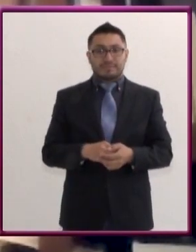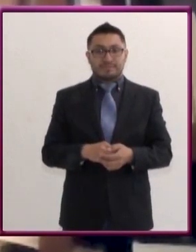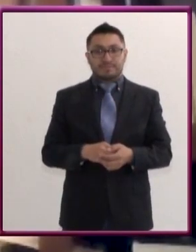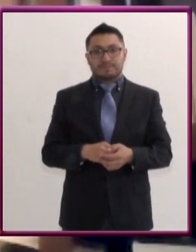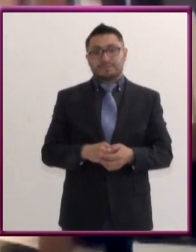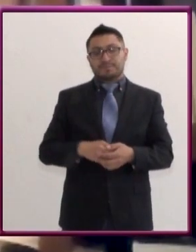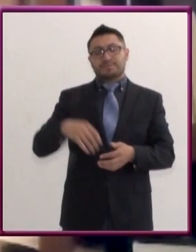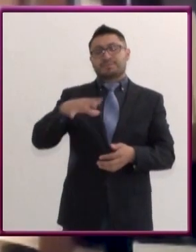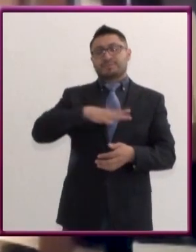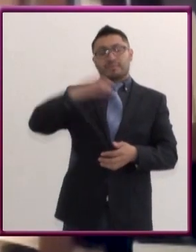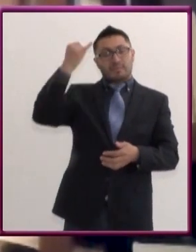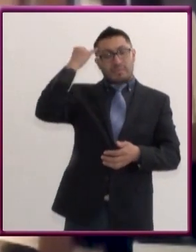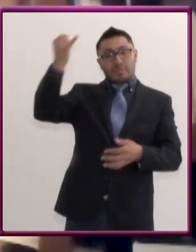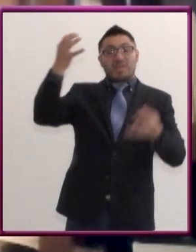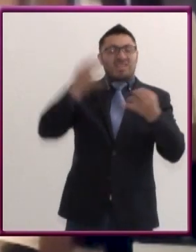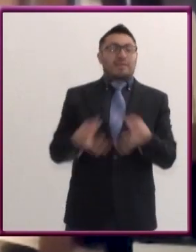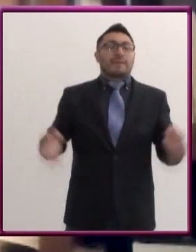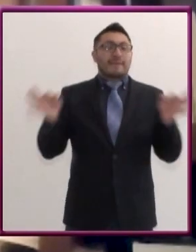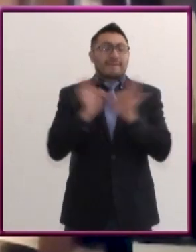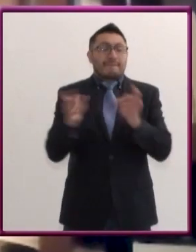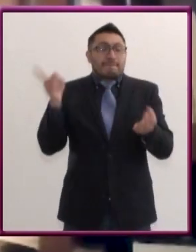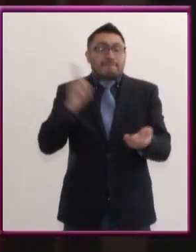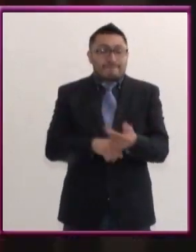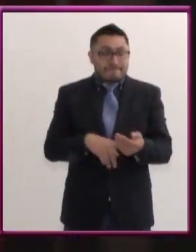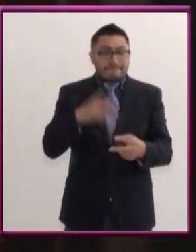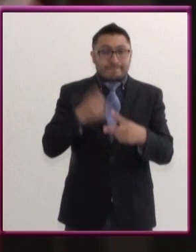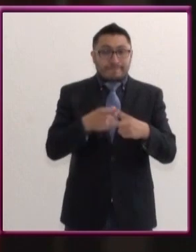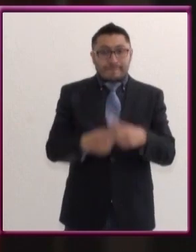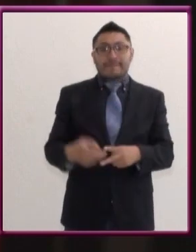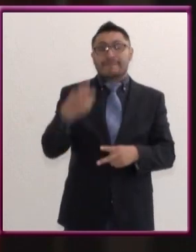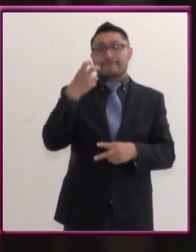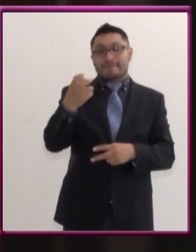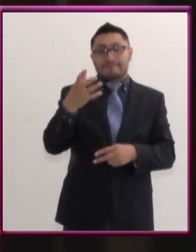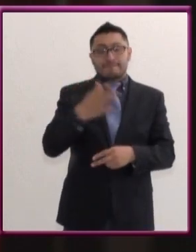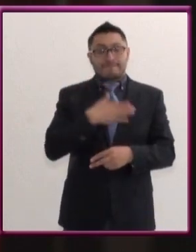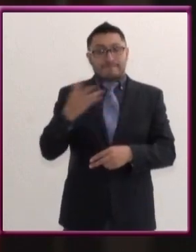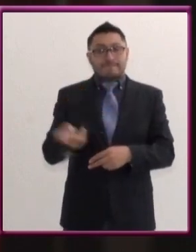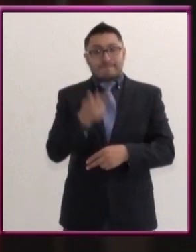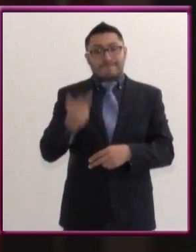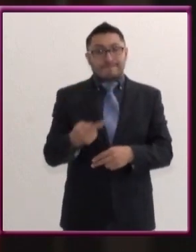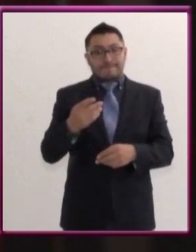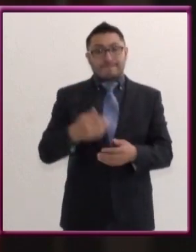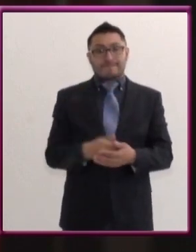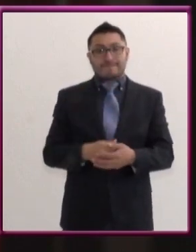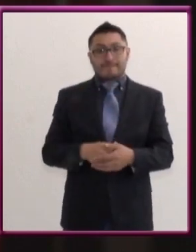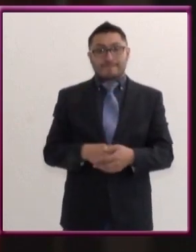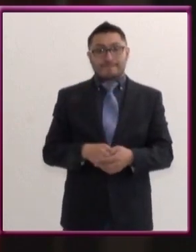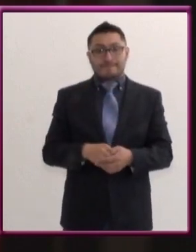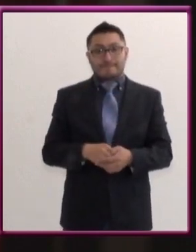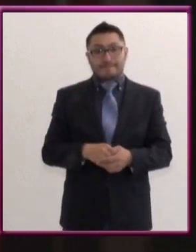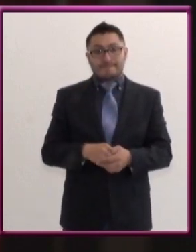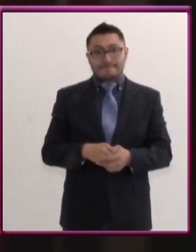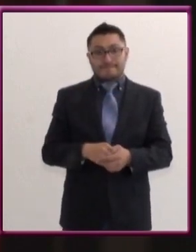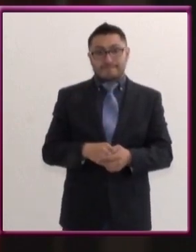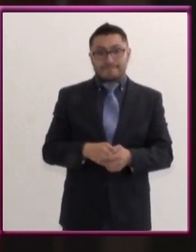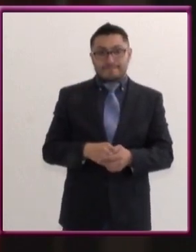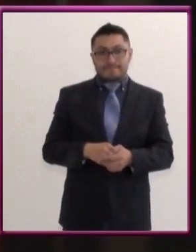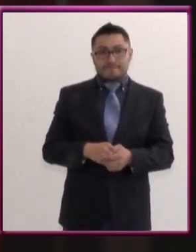unas implicaciones tremendas en la matemática. Justo esa era mi siguiente pregunta. Antes de irnos a la